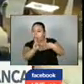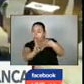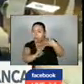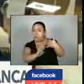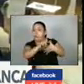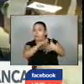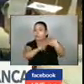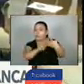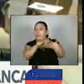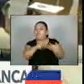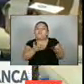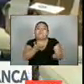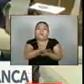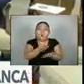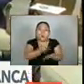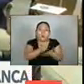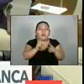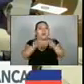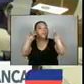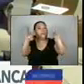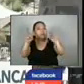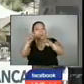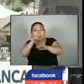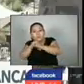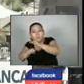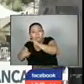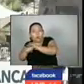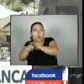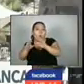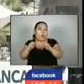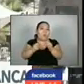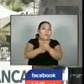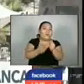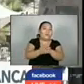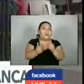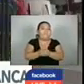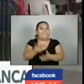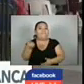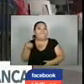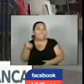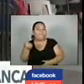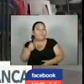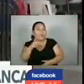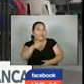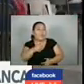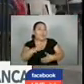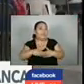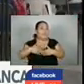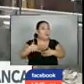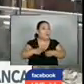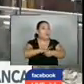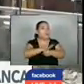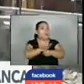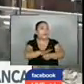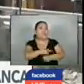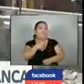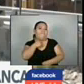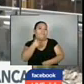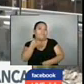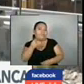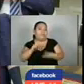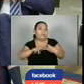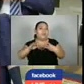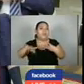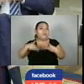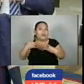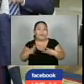mexicana. En la propuesta resaltan el tema migratorio y las dificultades económicas que han aflorado tras la pandemia del coronavirus y posteriormente